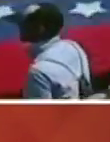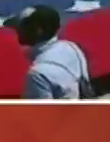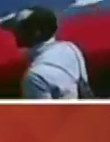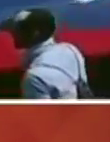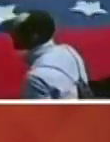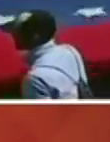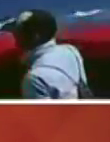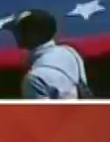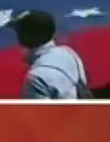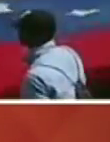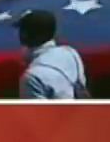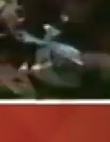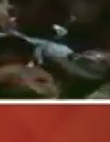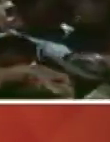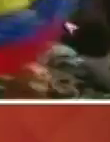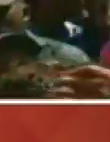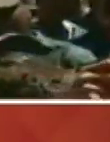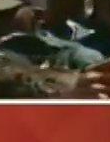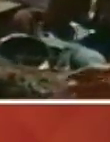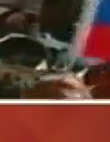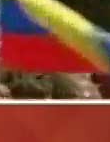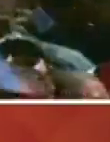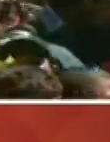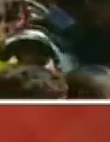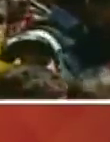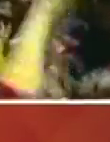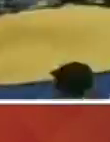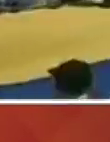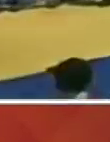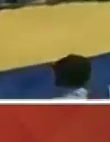¿Quién tiene Instagram?